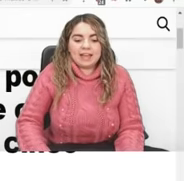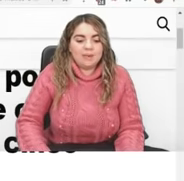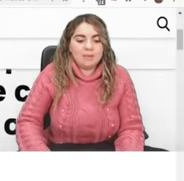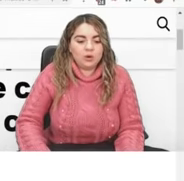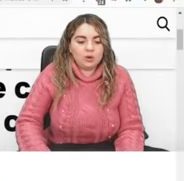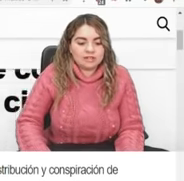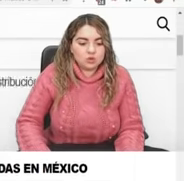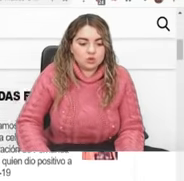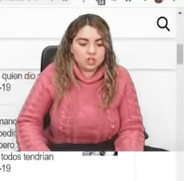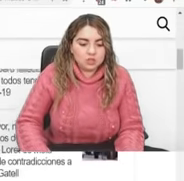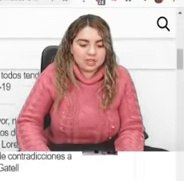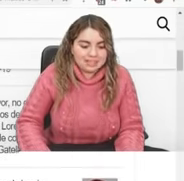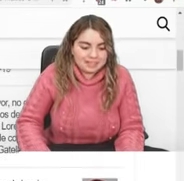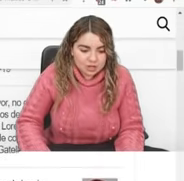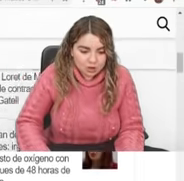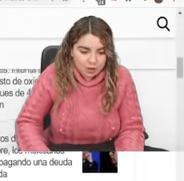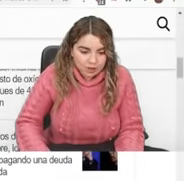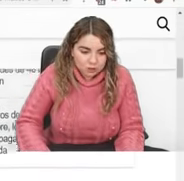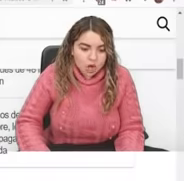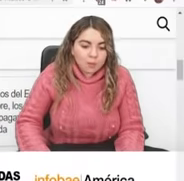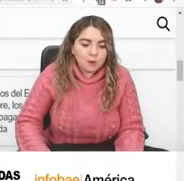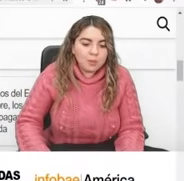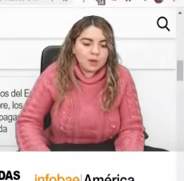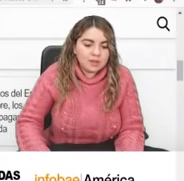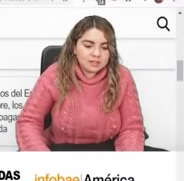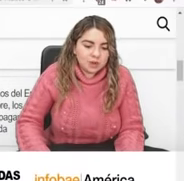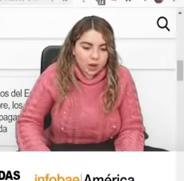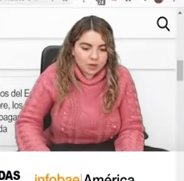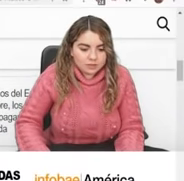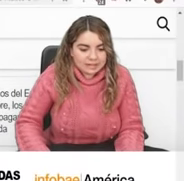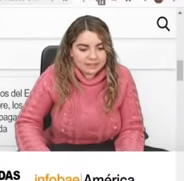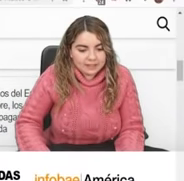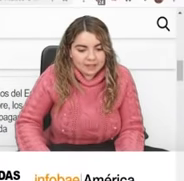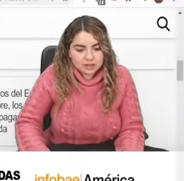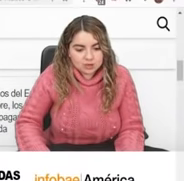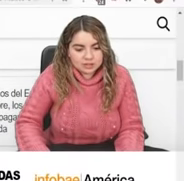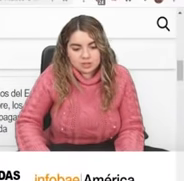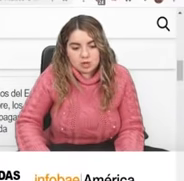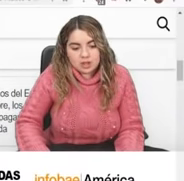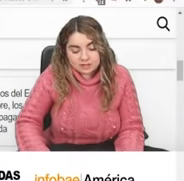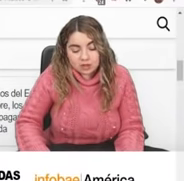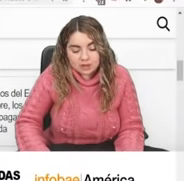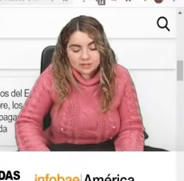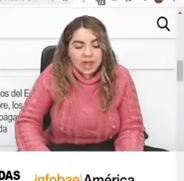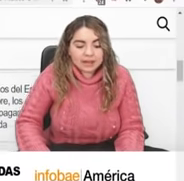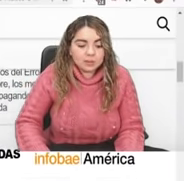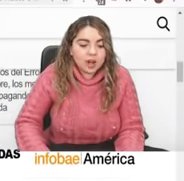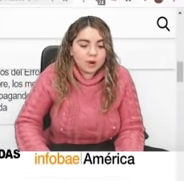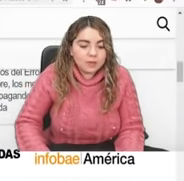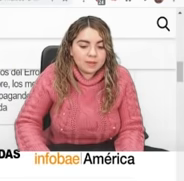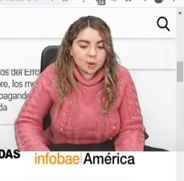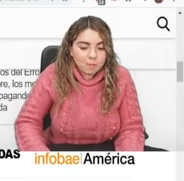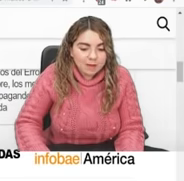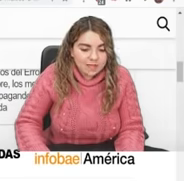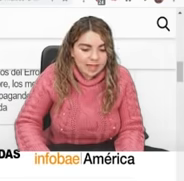la queja de México en Estados Unidos en 5 años? Por un periodo de 5 años, la Secretaría de Relaciones Exteriores reservó la